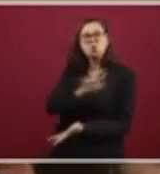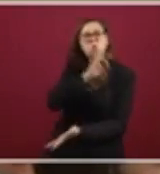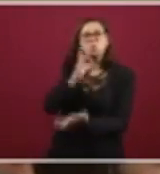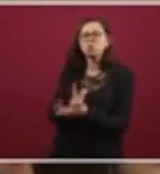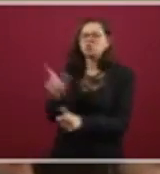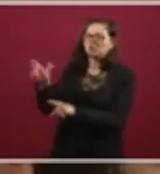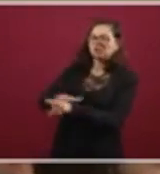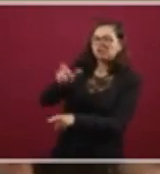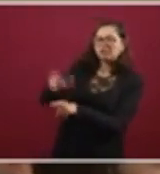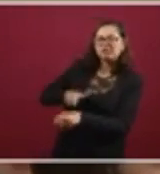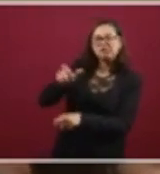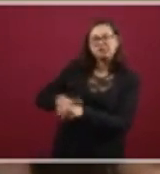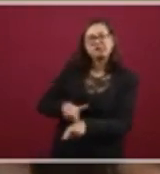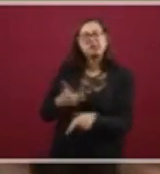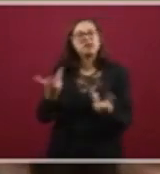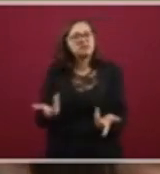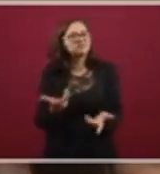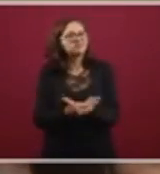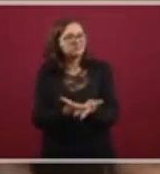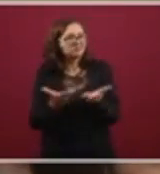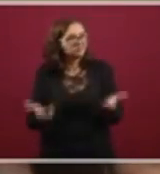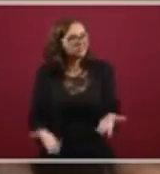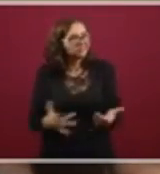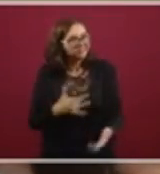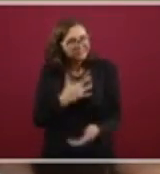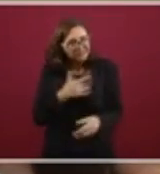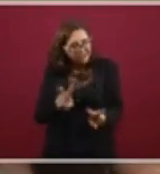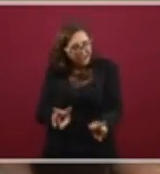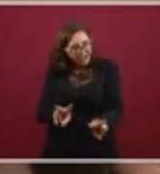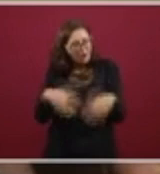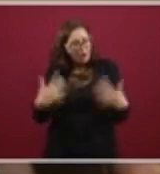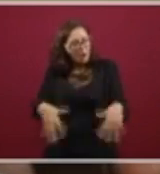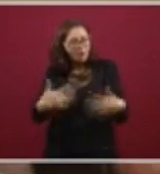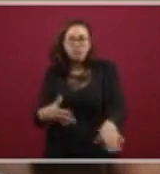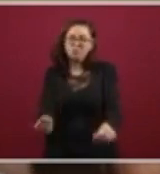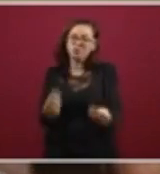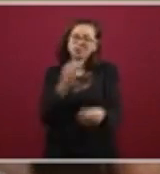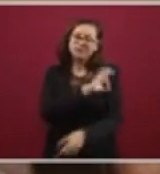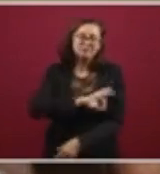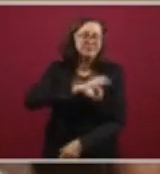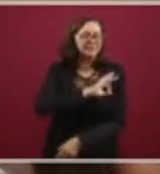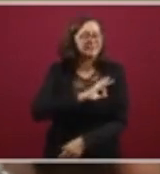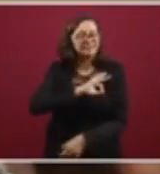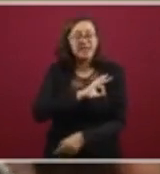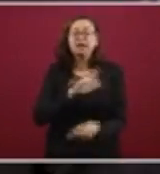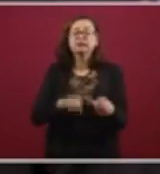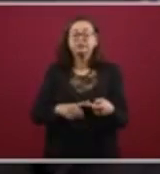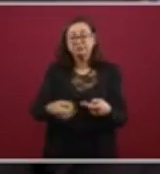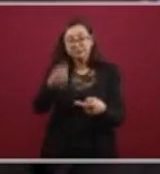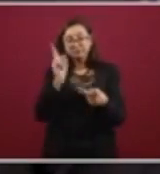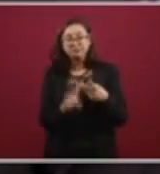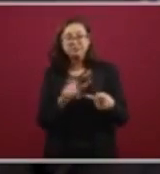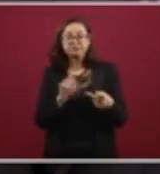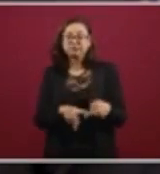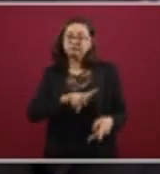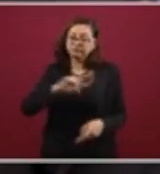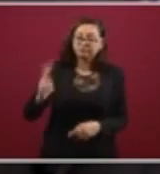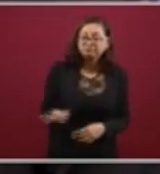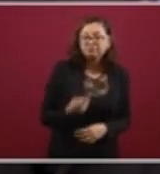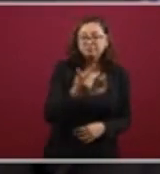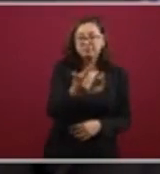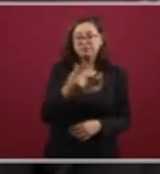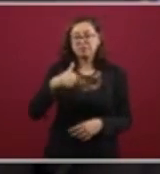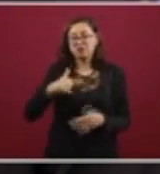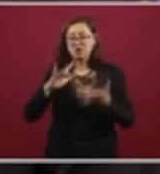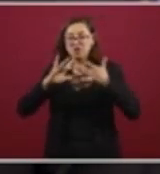quiero felicitarlo enormemente. Segundo, esta sí es una pregunta debido a que en las redes sociales me comentan